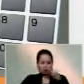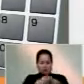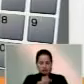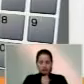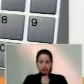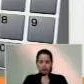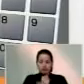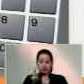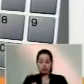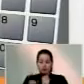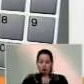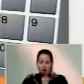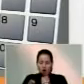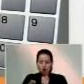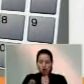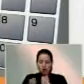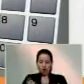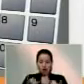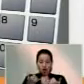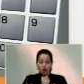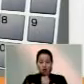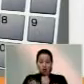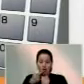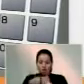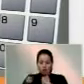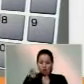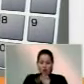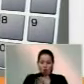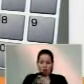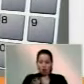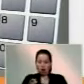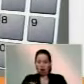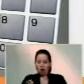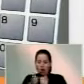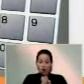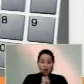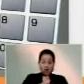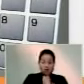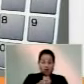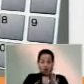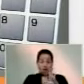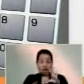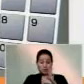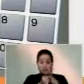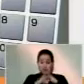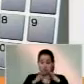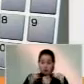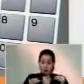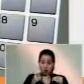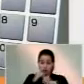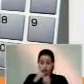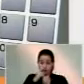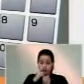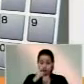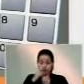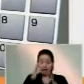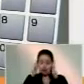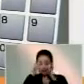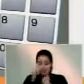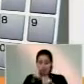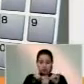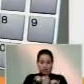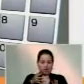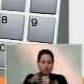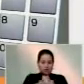a tratar de conquistar para su causa a otros gobiernos, al continente, a las Américas, para que tomen atención de la